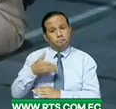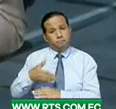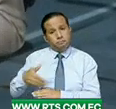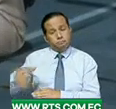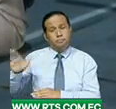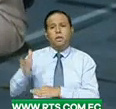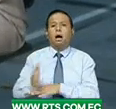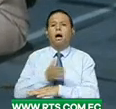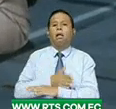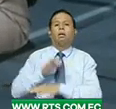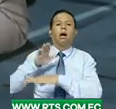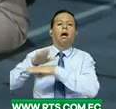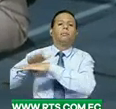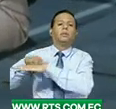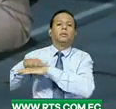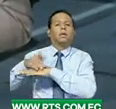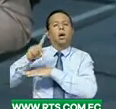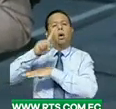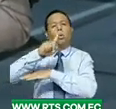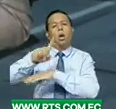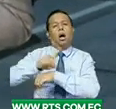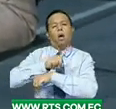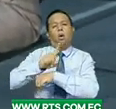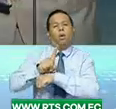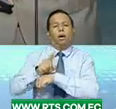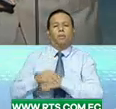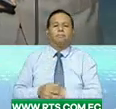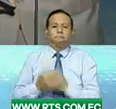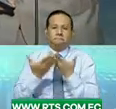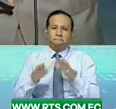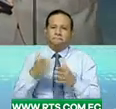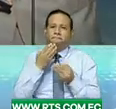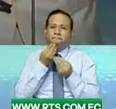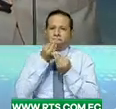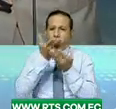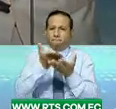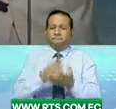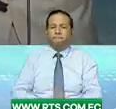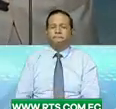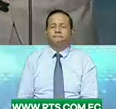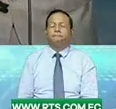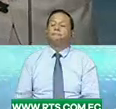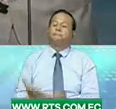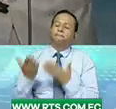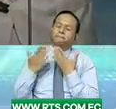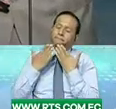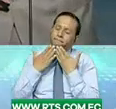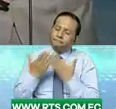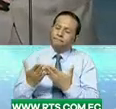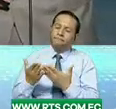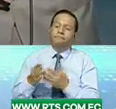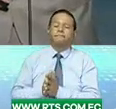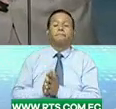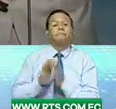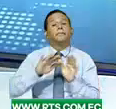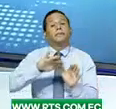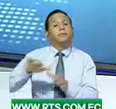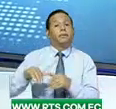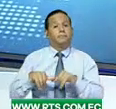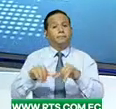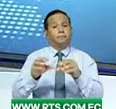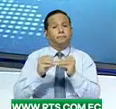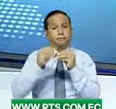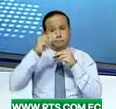se activó hace aproximadamente una hora. Adelante, Ana. Buenas noches. Claro que sí, Charlie. Muchísimas gracias. Seguimos con más